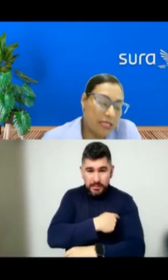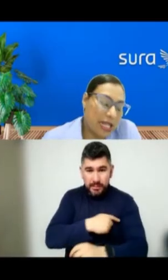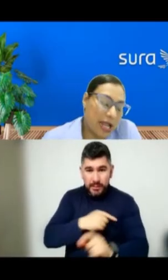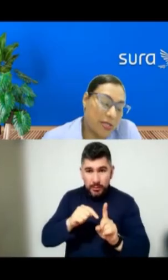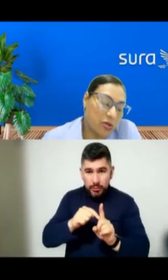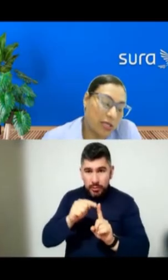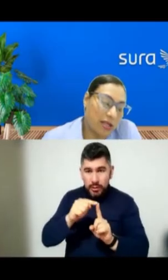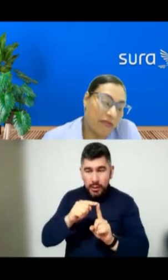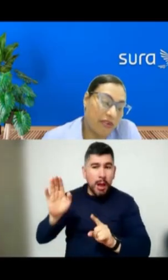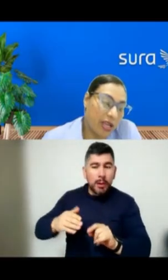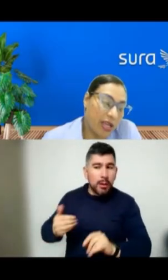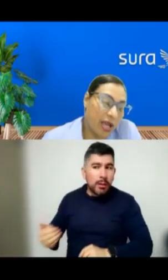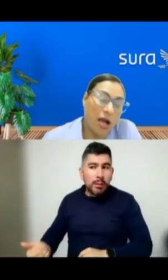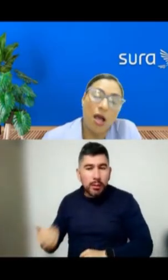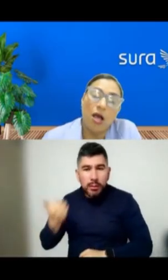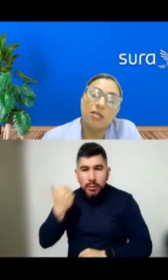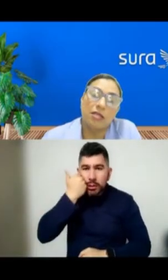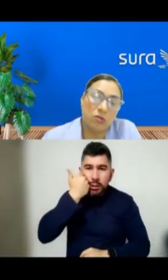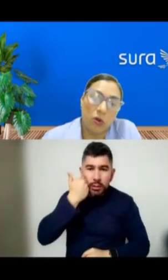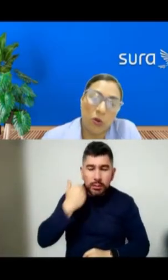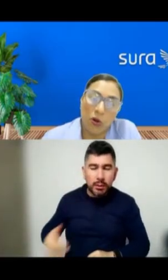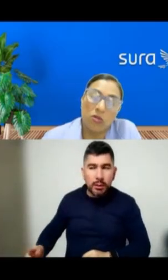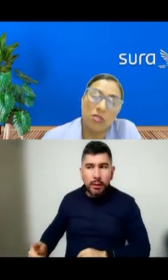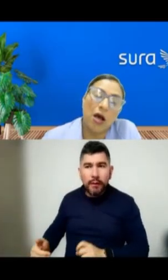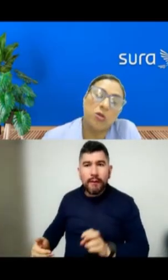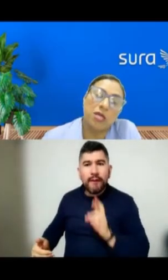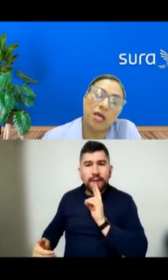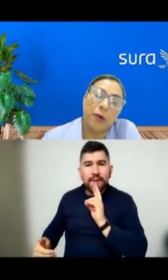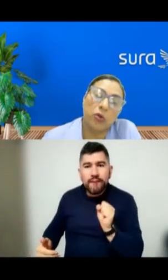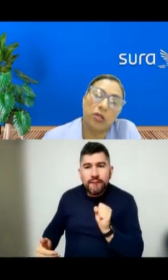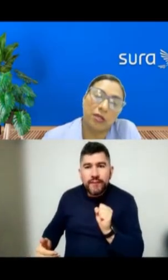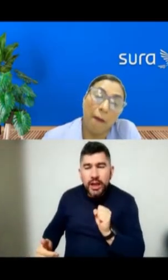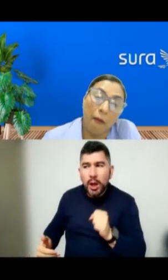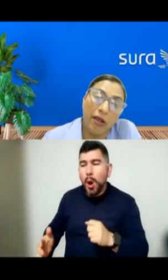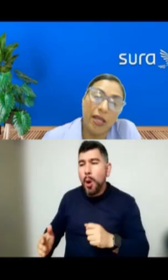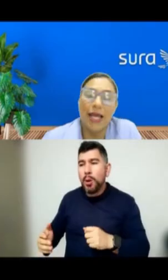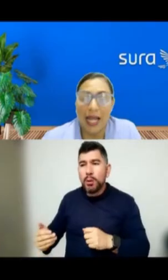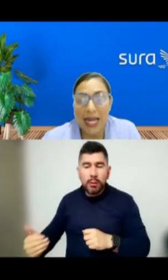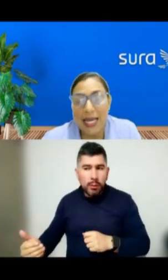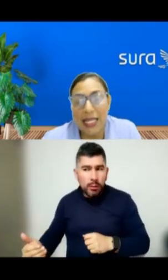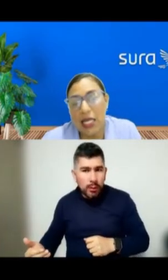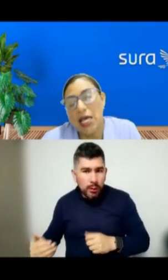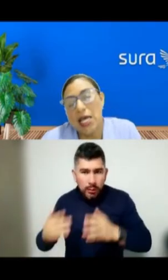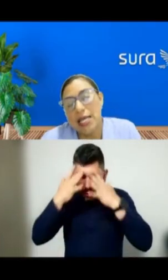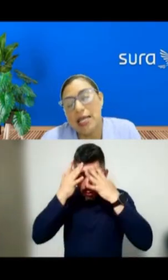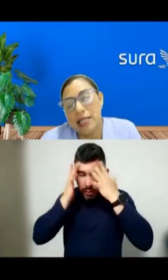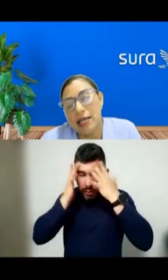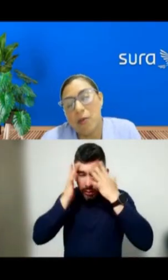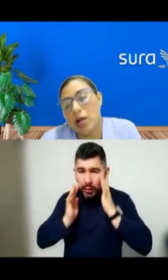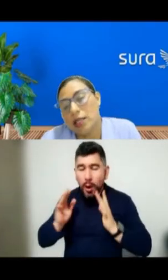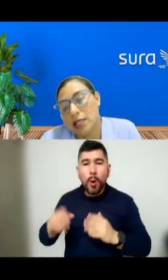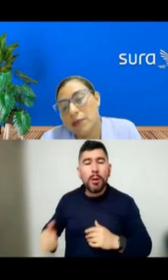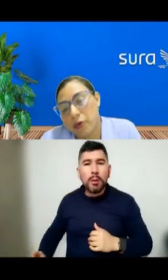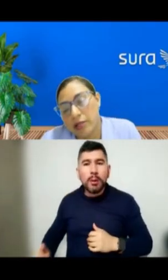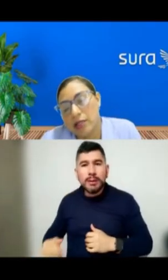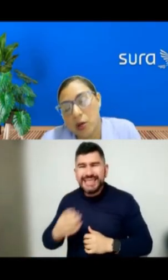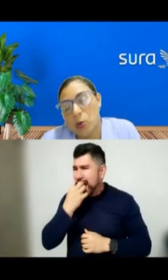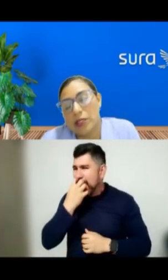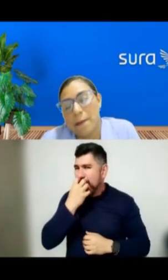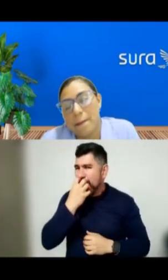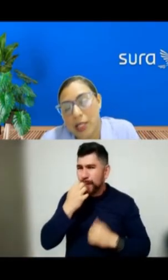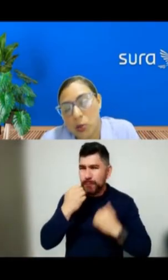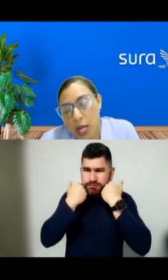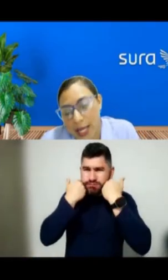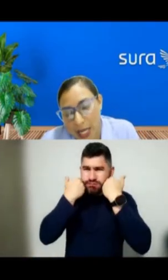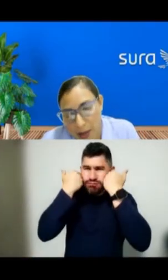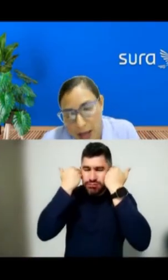cuenta, pues si la persona está fría, si está sudorosa o si de pronto está muy caliente y ya indicamos que puede